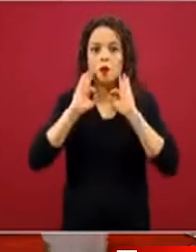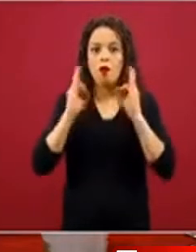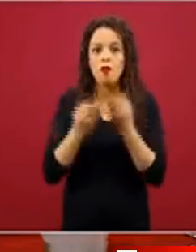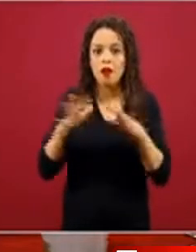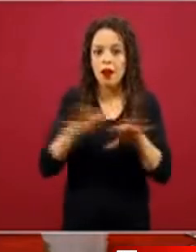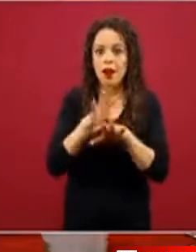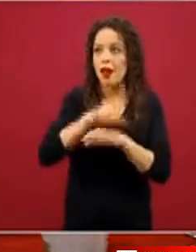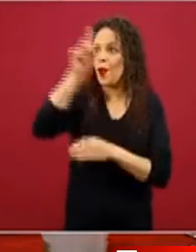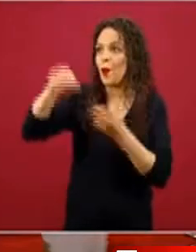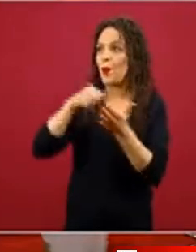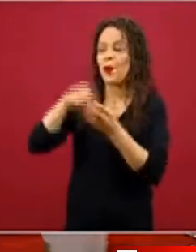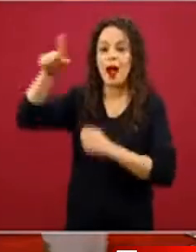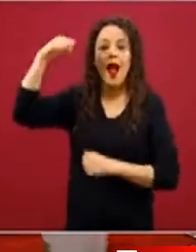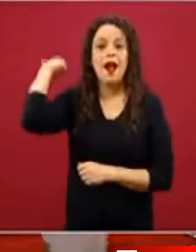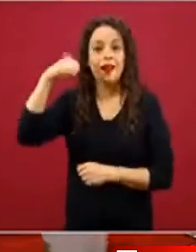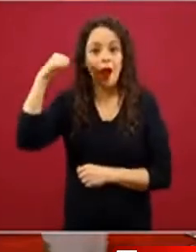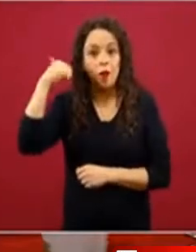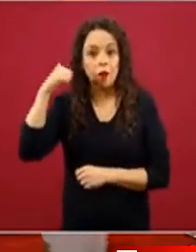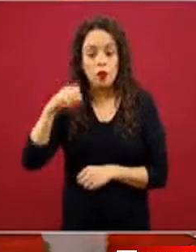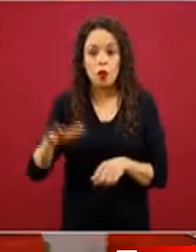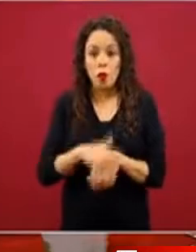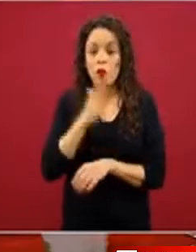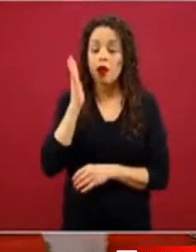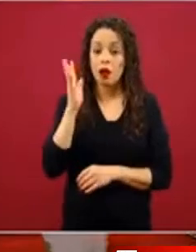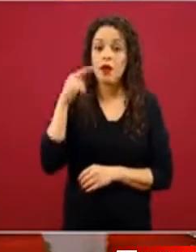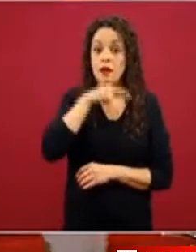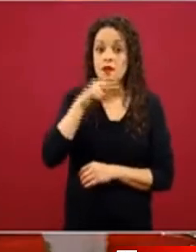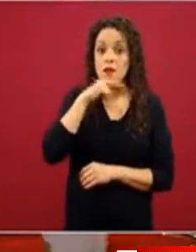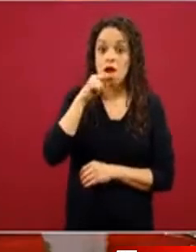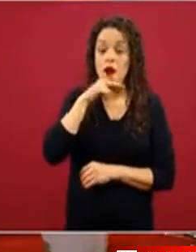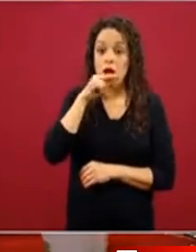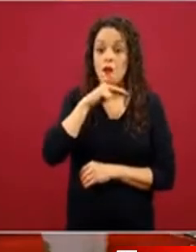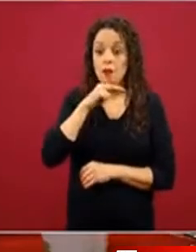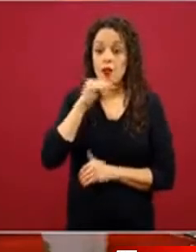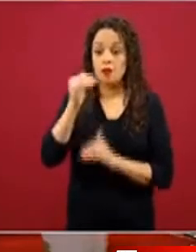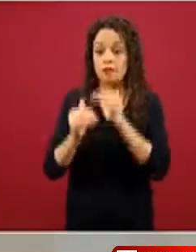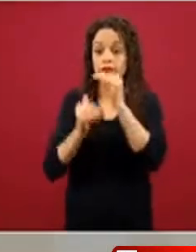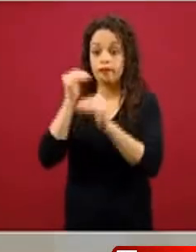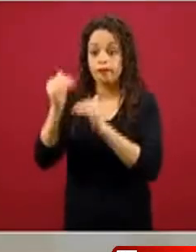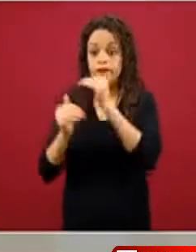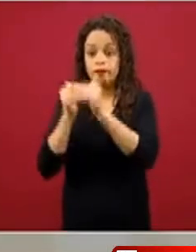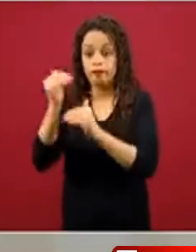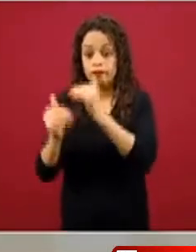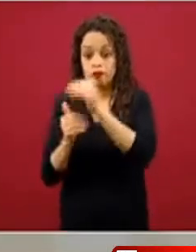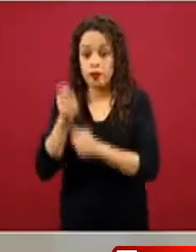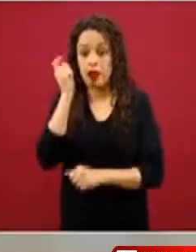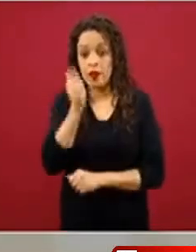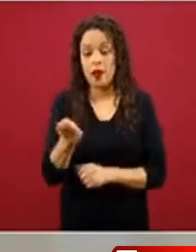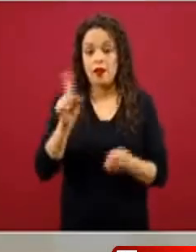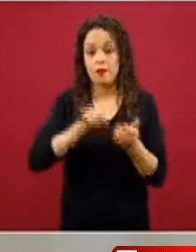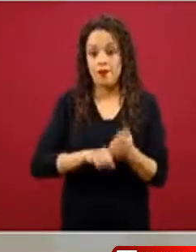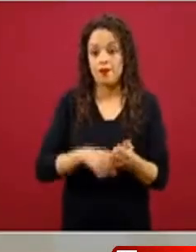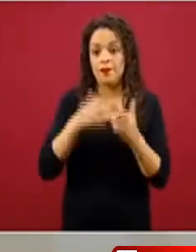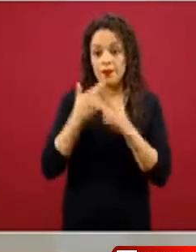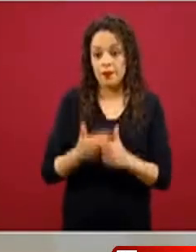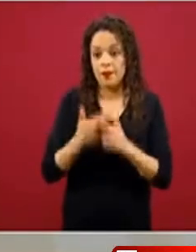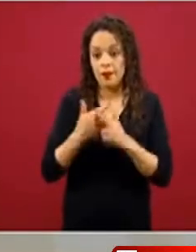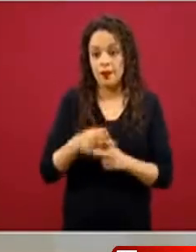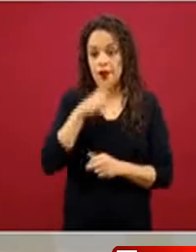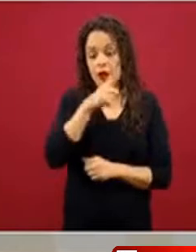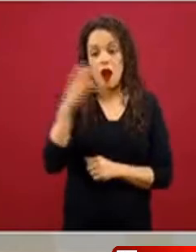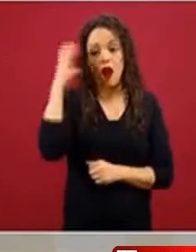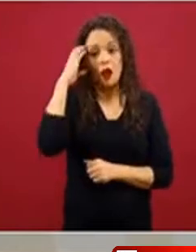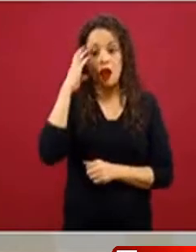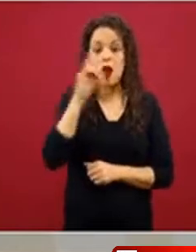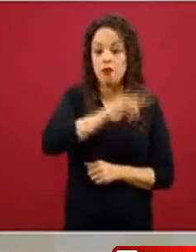ha logrado escalar rápidamente su capacidad hospitalaria. Esto ya le lleva a una situación